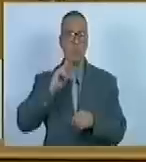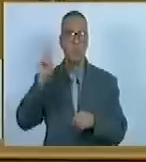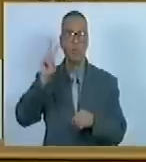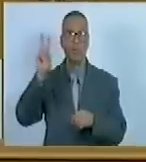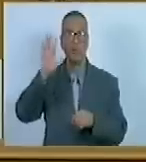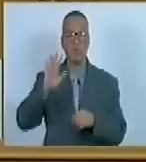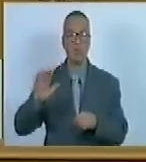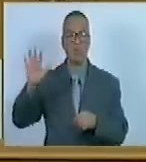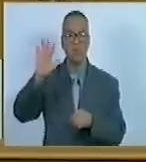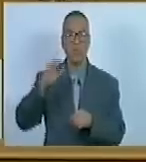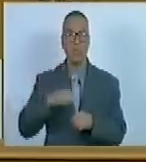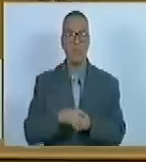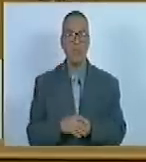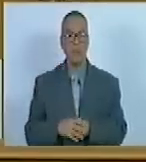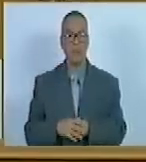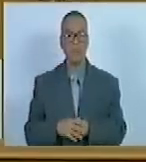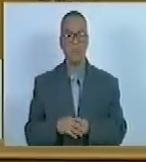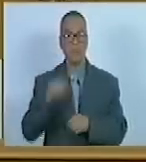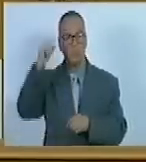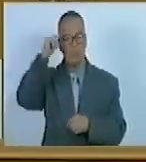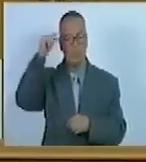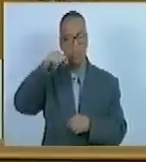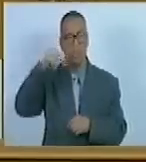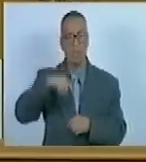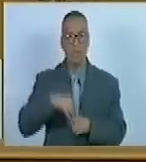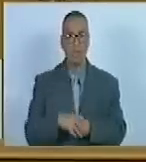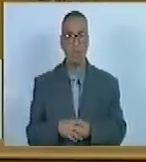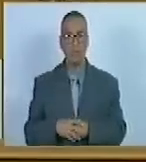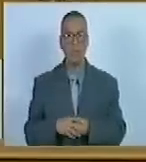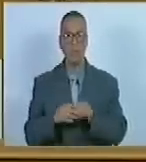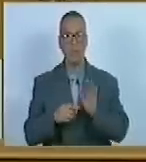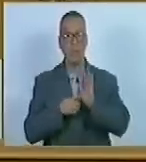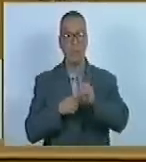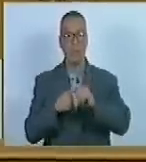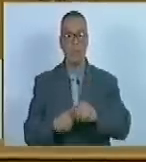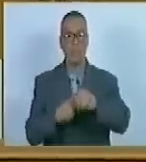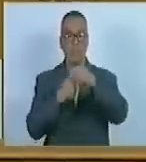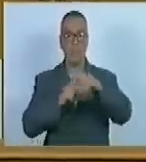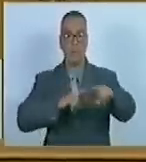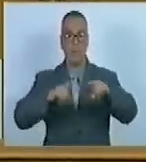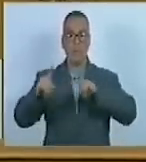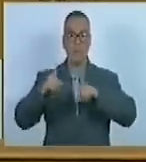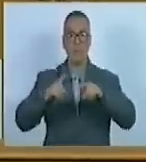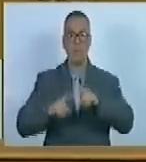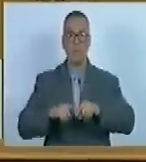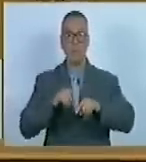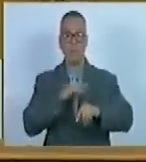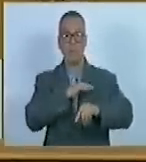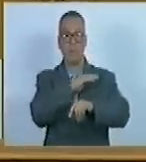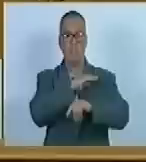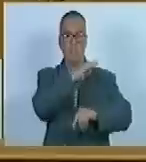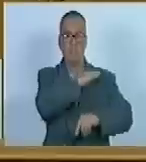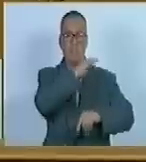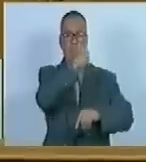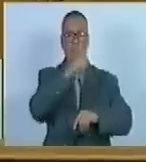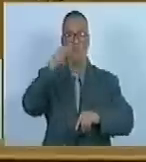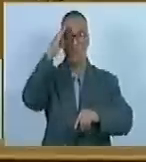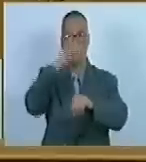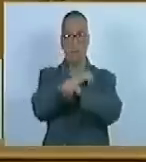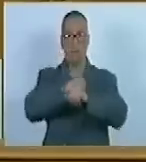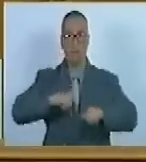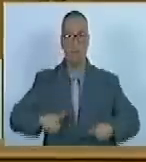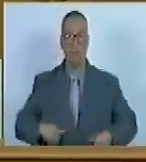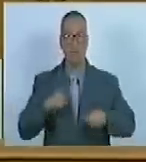Bolivariana de Venezuela, que hoy en día, bajo la conducción del comandante en jefe de la Fuerza